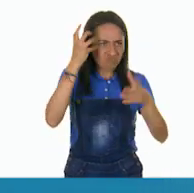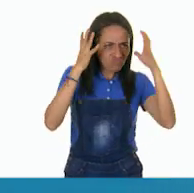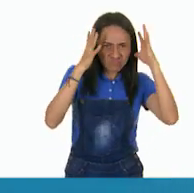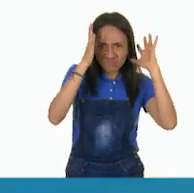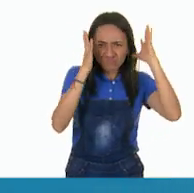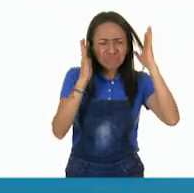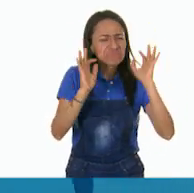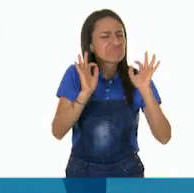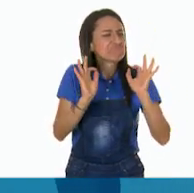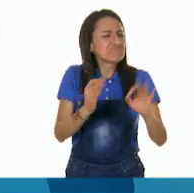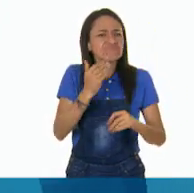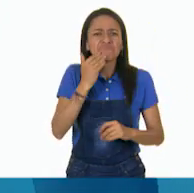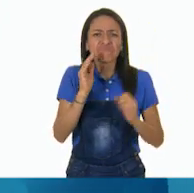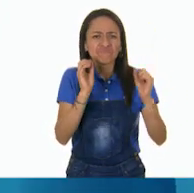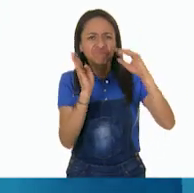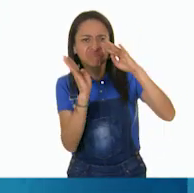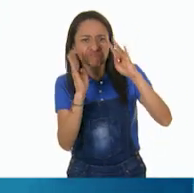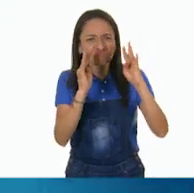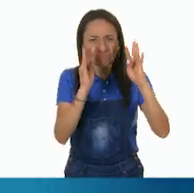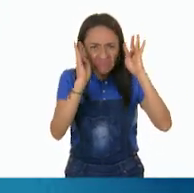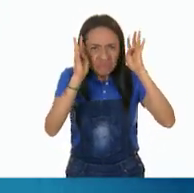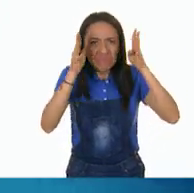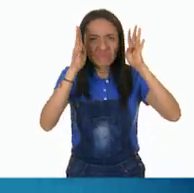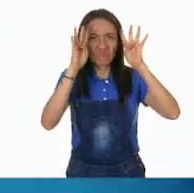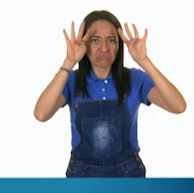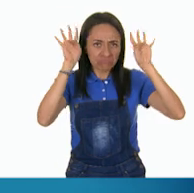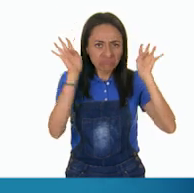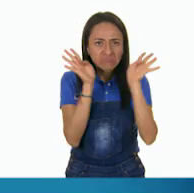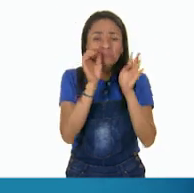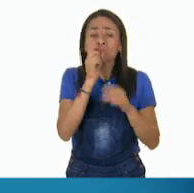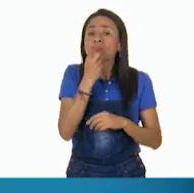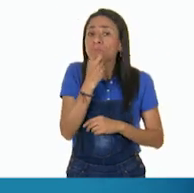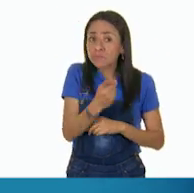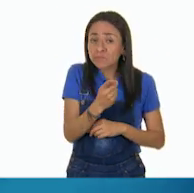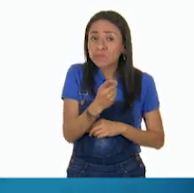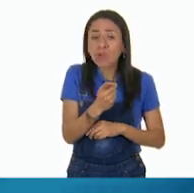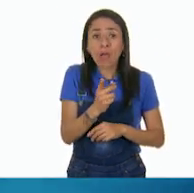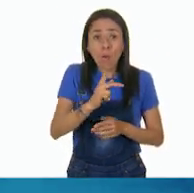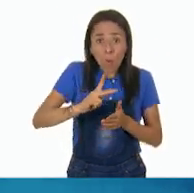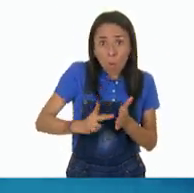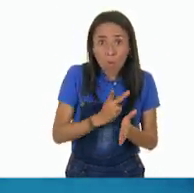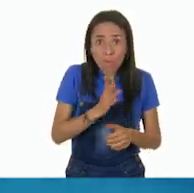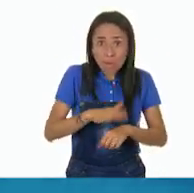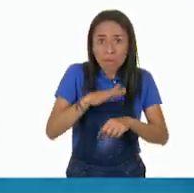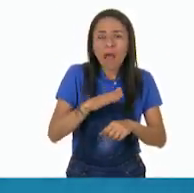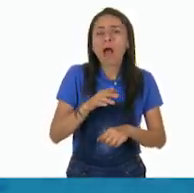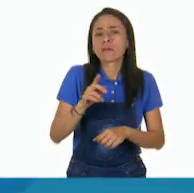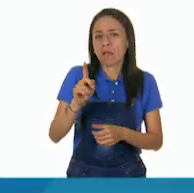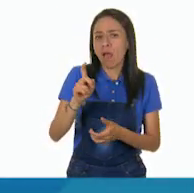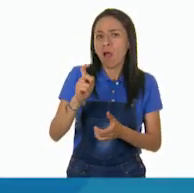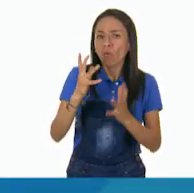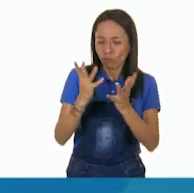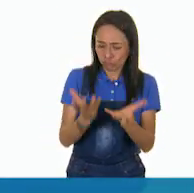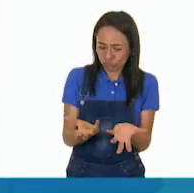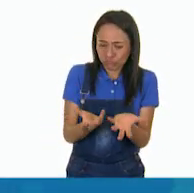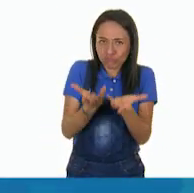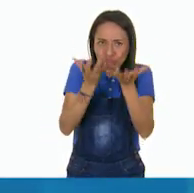acomodo también dice que puede reactivar el que mojando de nuevo tu camino eso también es cierto